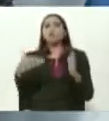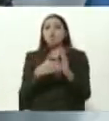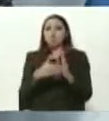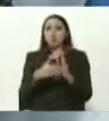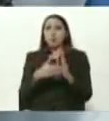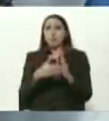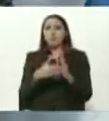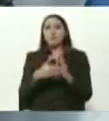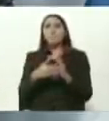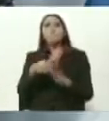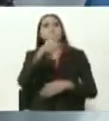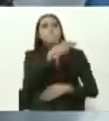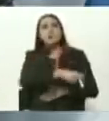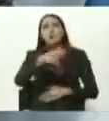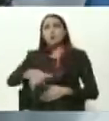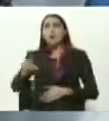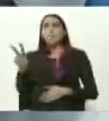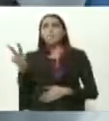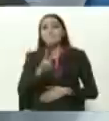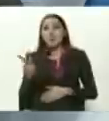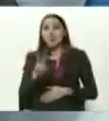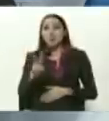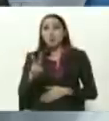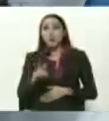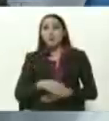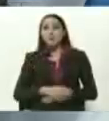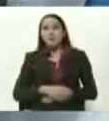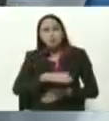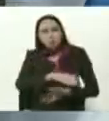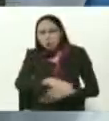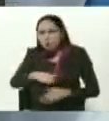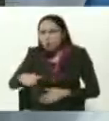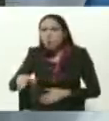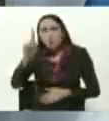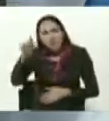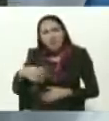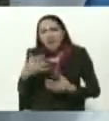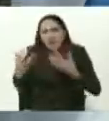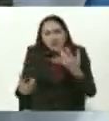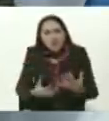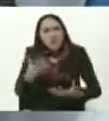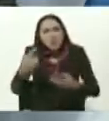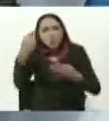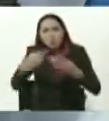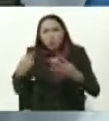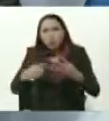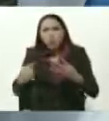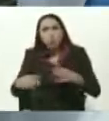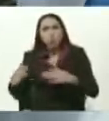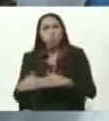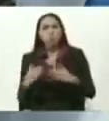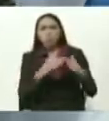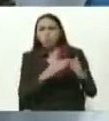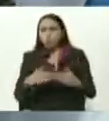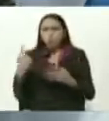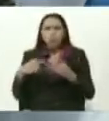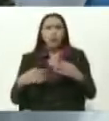unos venezolanos y venezolanas y unos niños a quienes les quemaron enseres,